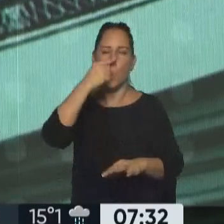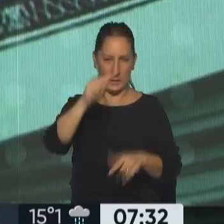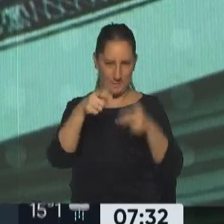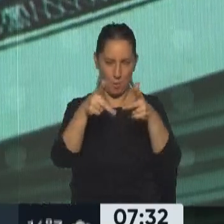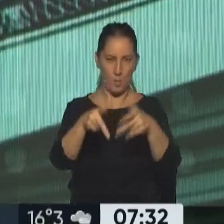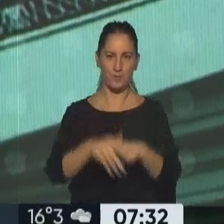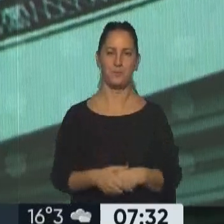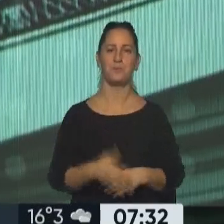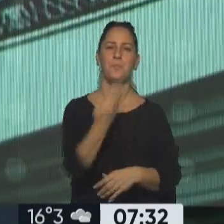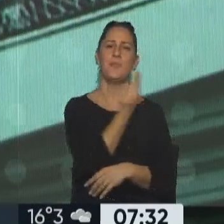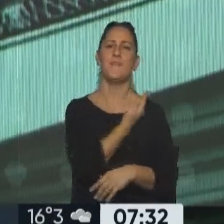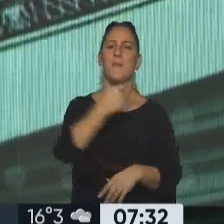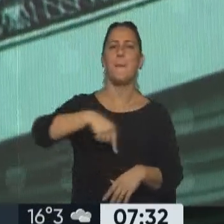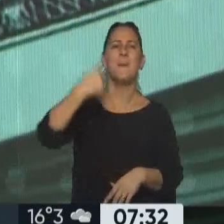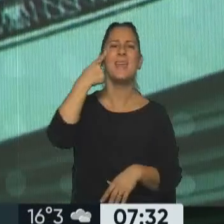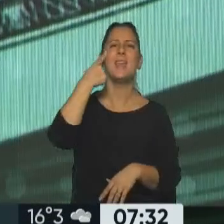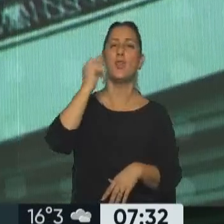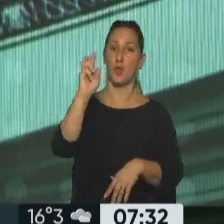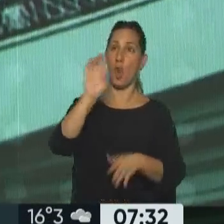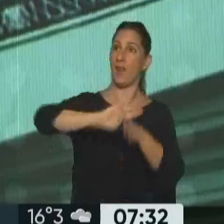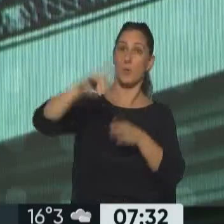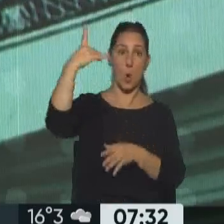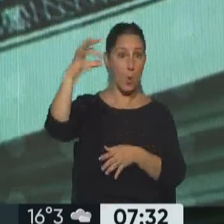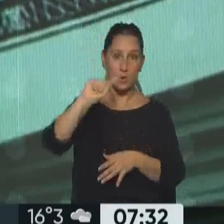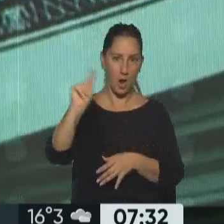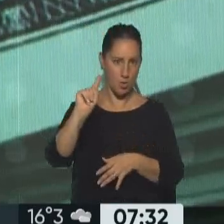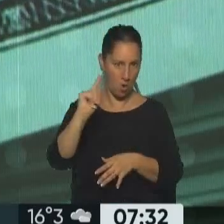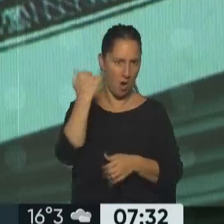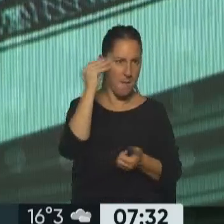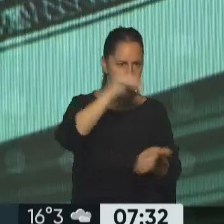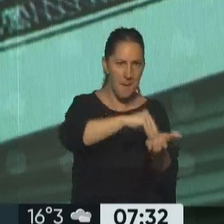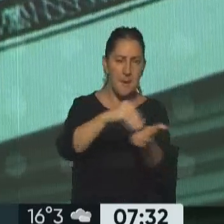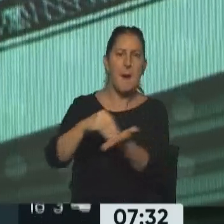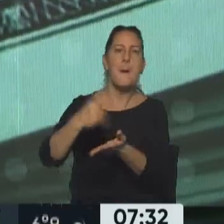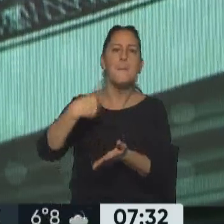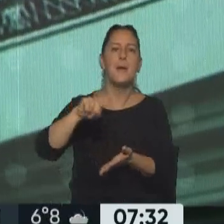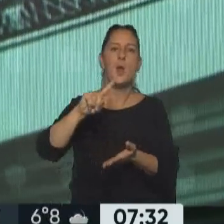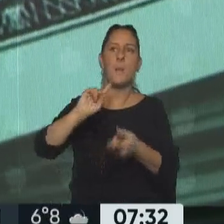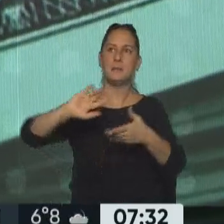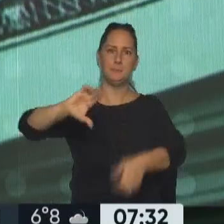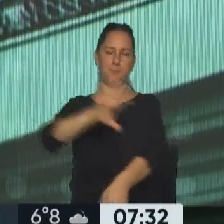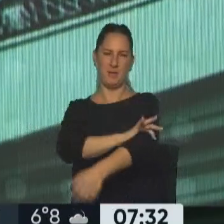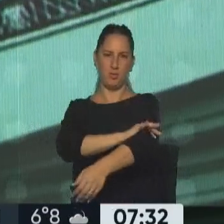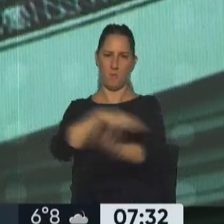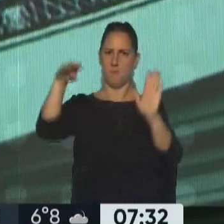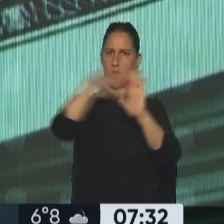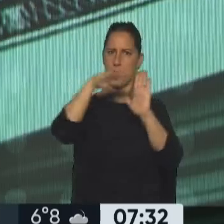Dale. El Fondo Monetario no es la única deuda en dólares Sí. que tenemos, pero es la que efectivamente, Claro. en términos políticos, te condiciona y la que